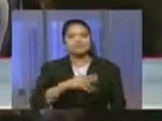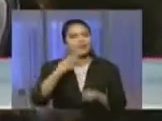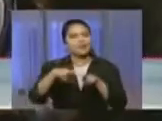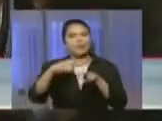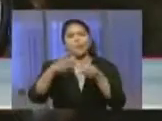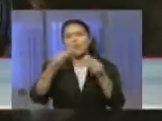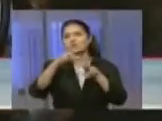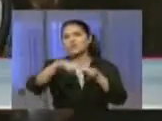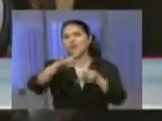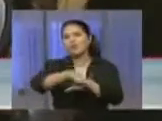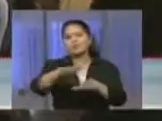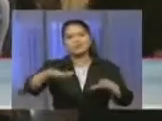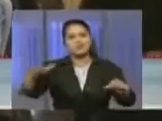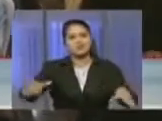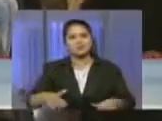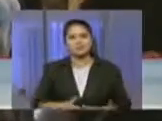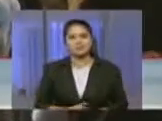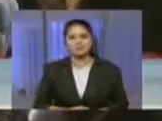niños